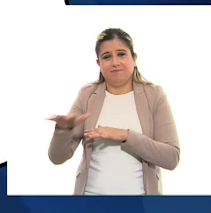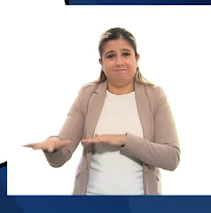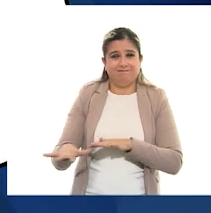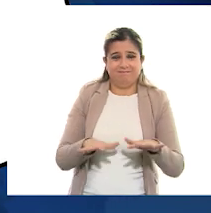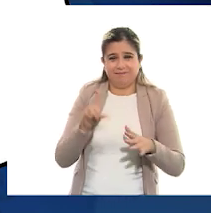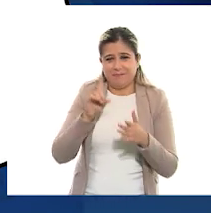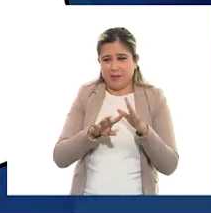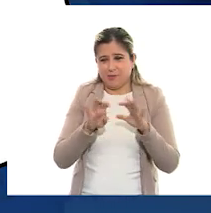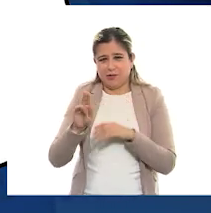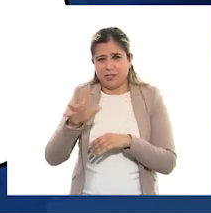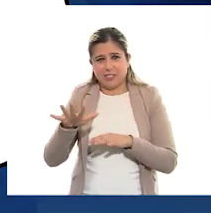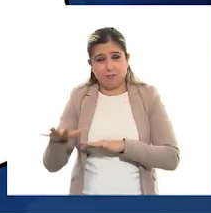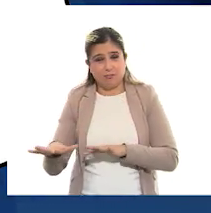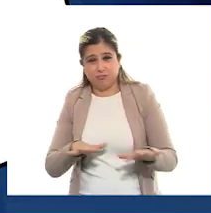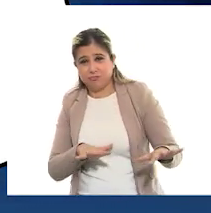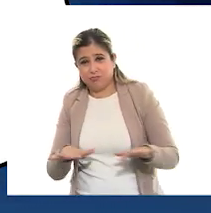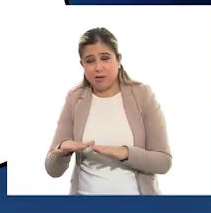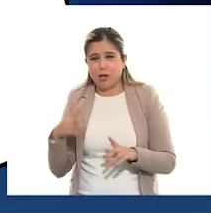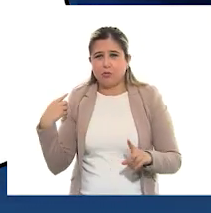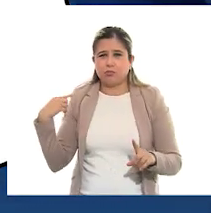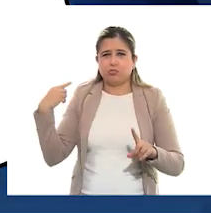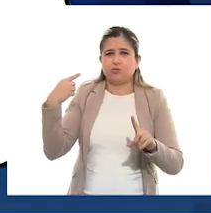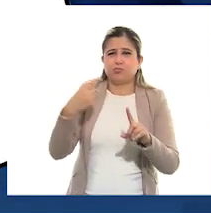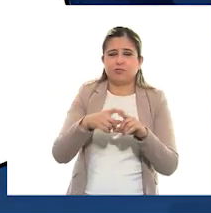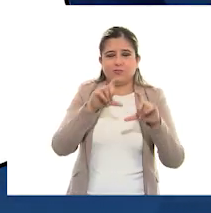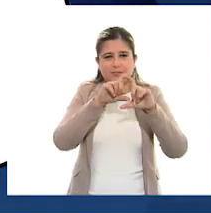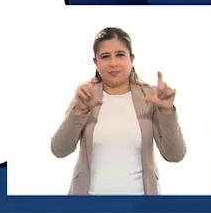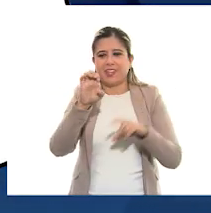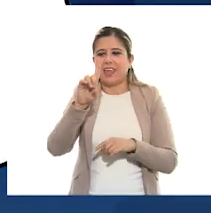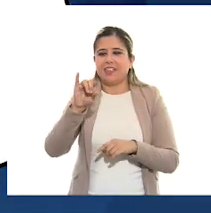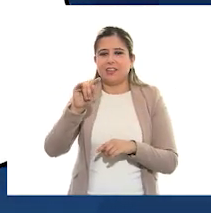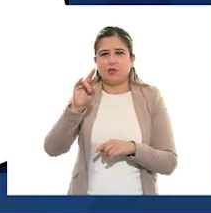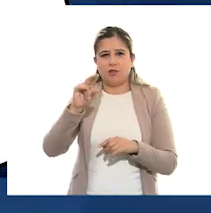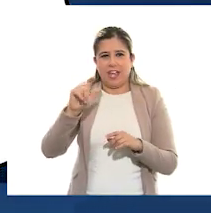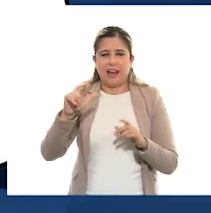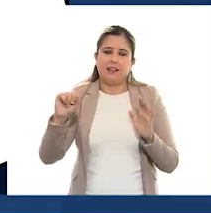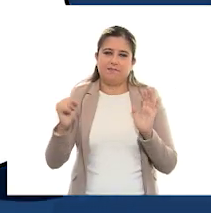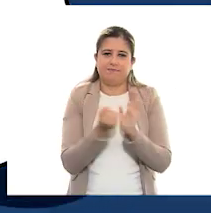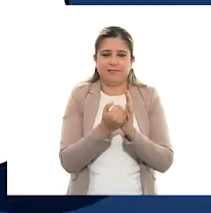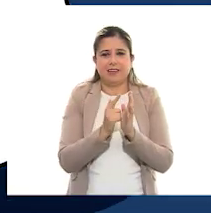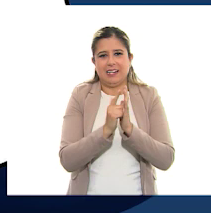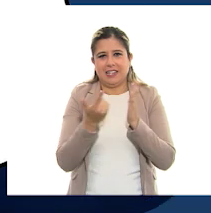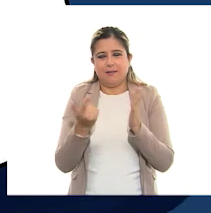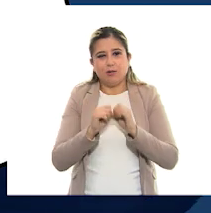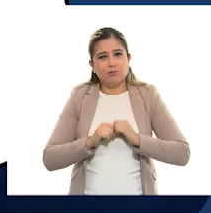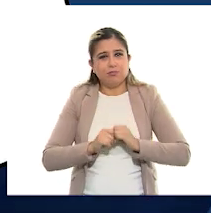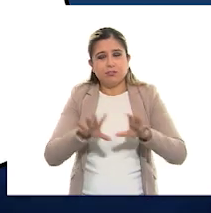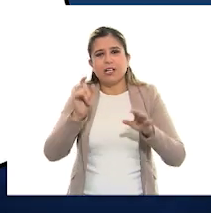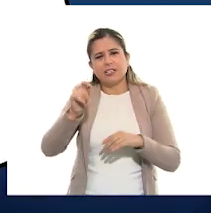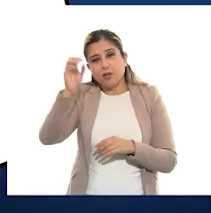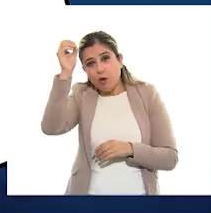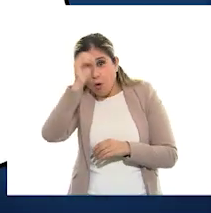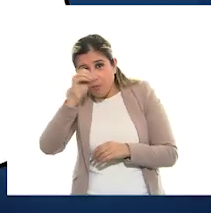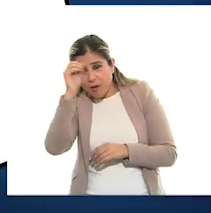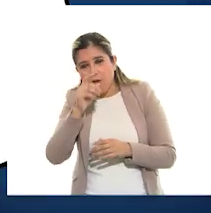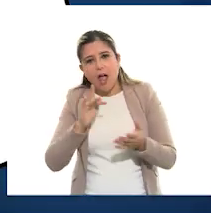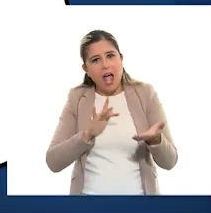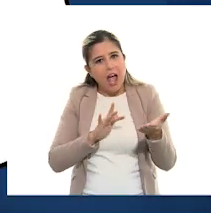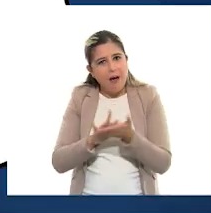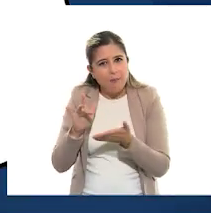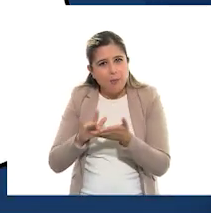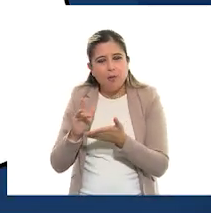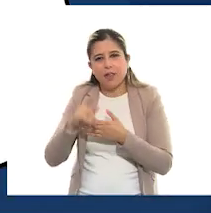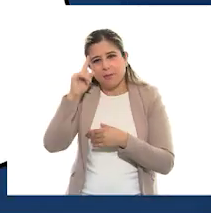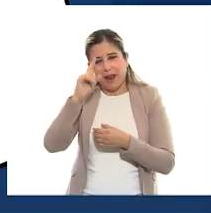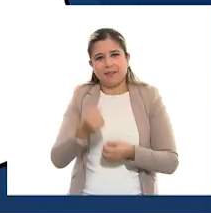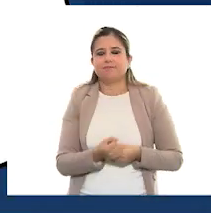en ello. En todo el fragmento que se refiere a la editorial publicada por el diario, es una opinión donde apoya lo que allí